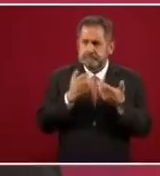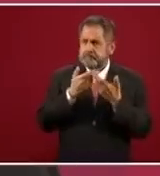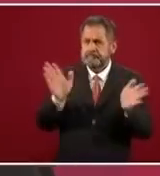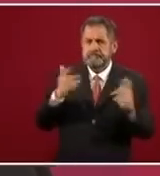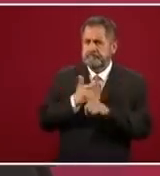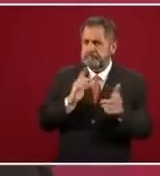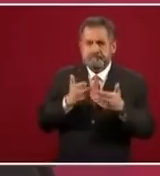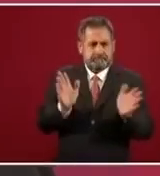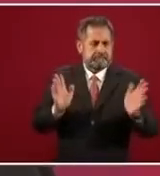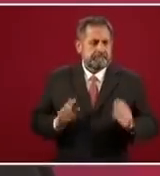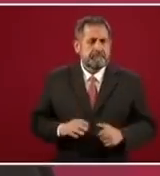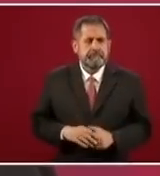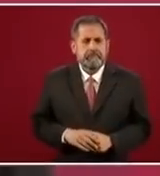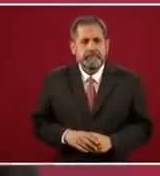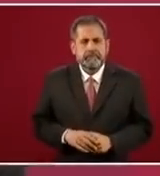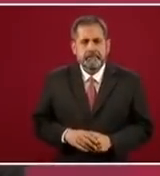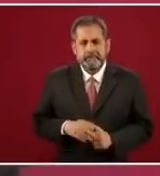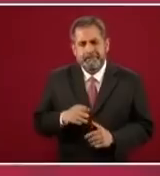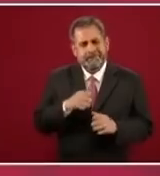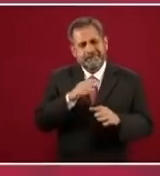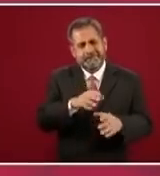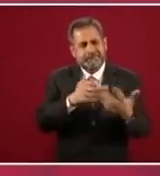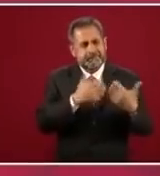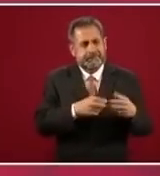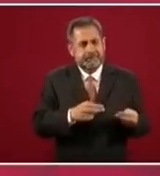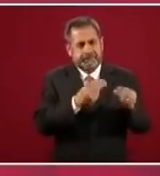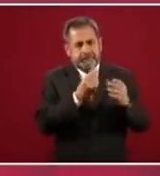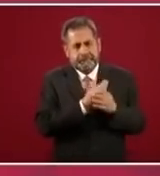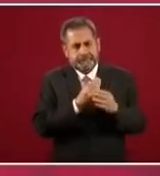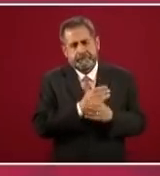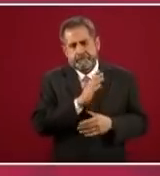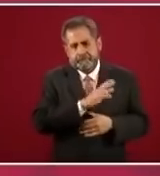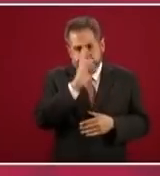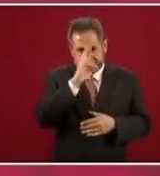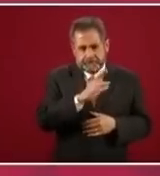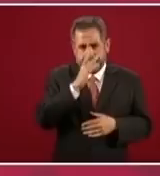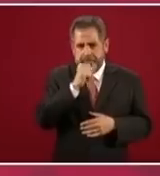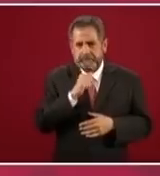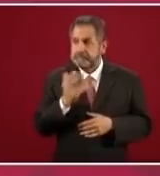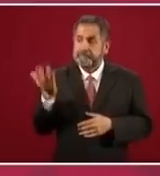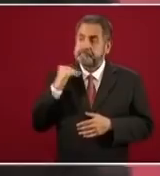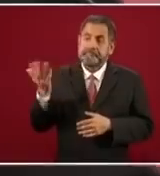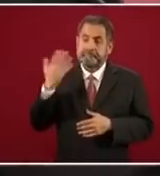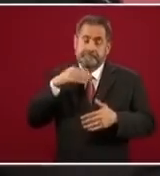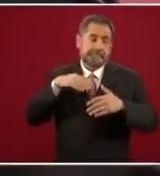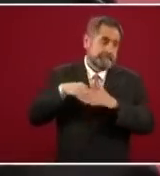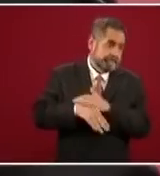públicos, abiertos. En el caso de las empresas, pues no se puede que